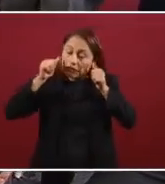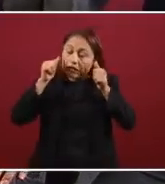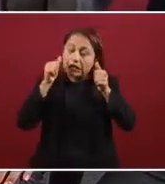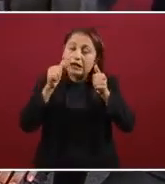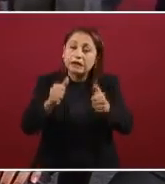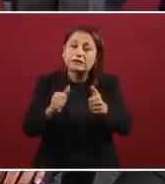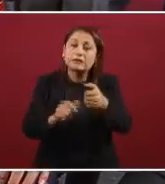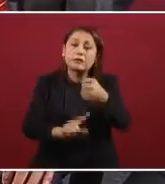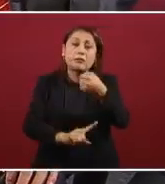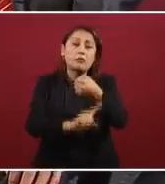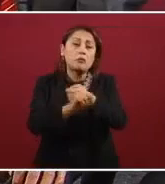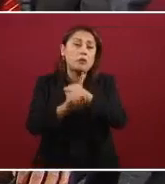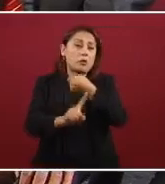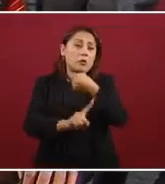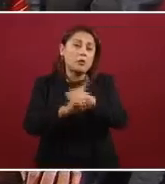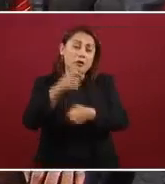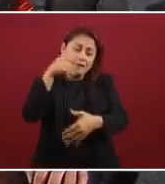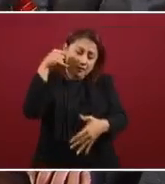causas,